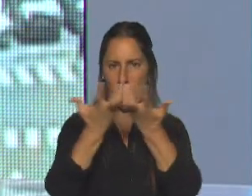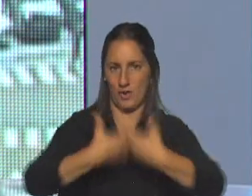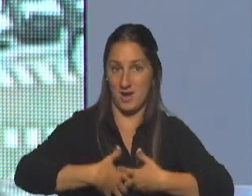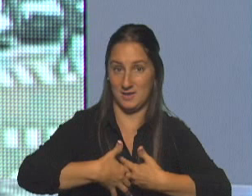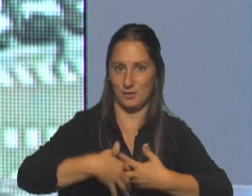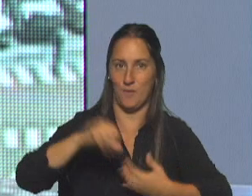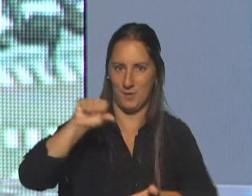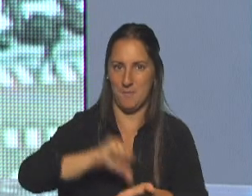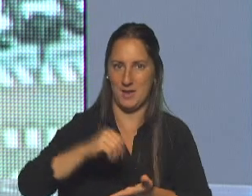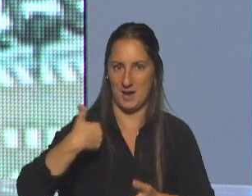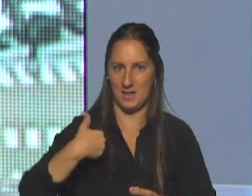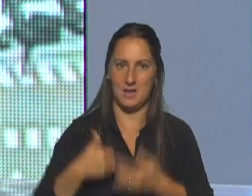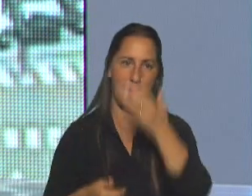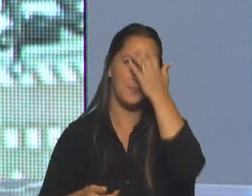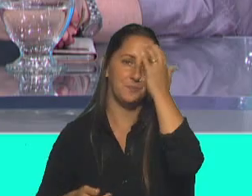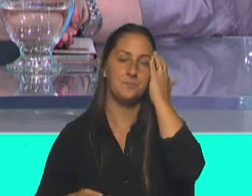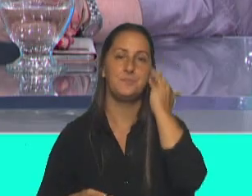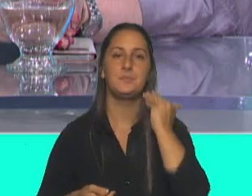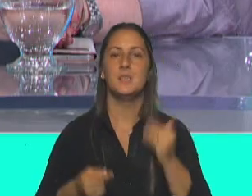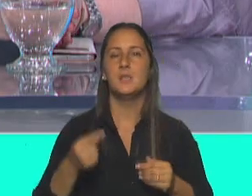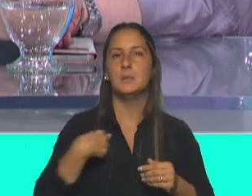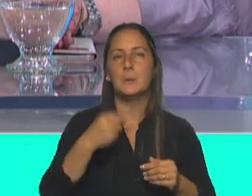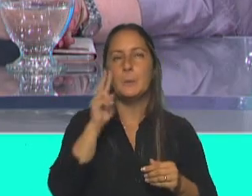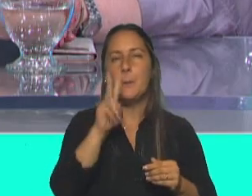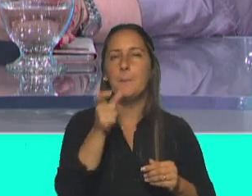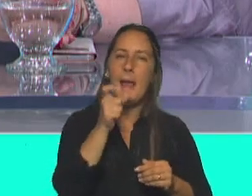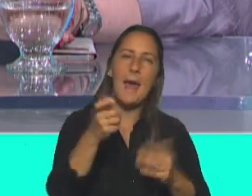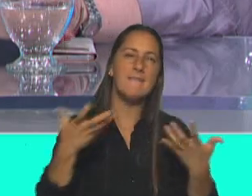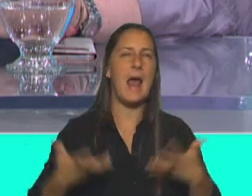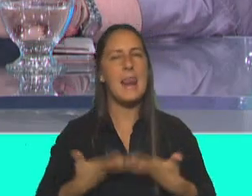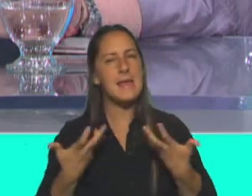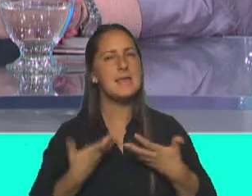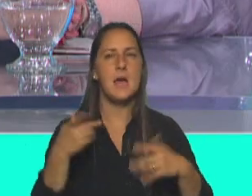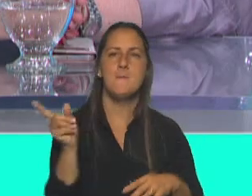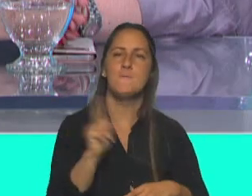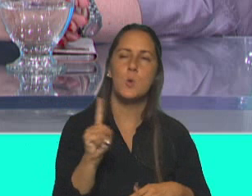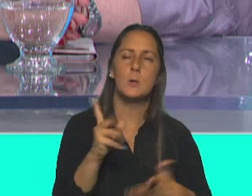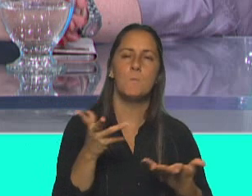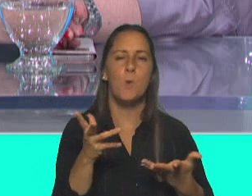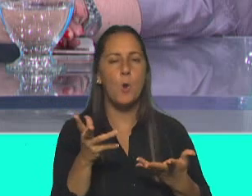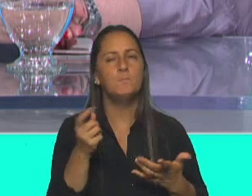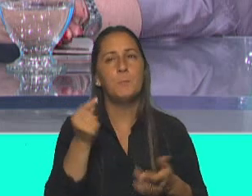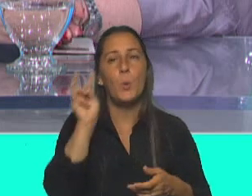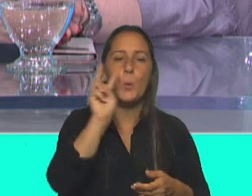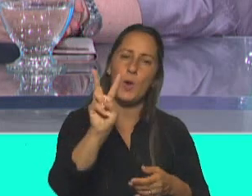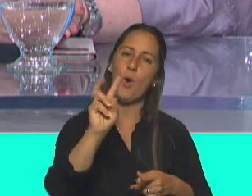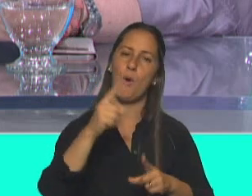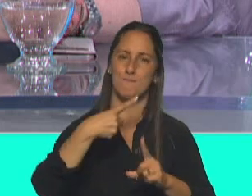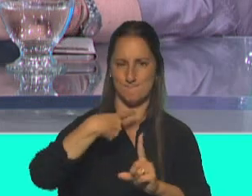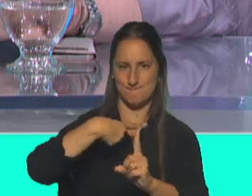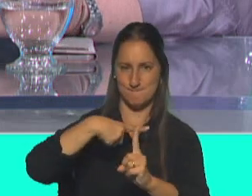veo me cuesta decir con alegría, porque no es algo alegre, pero veo con optimismo